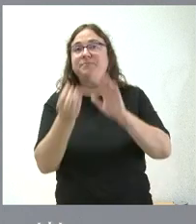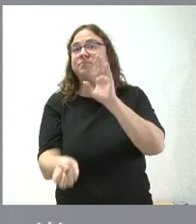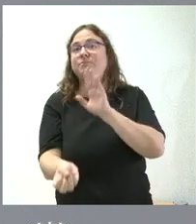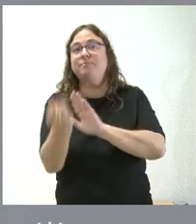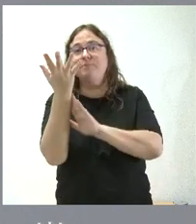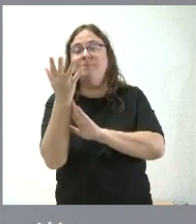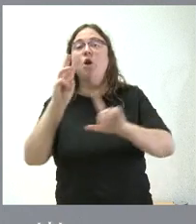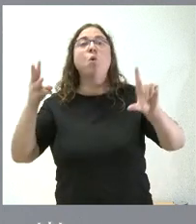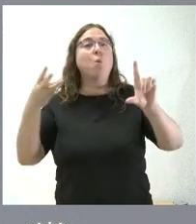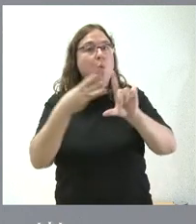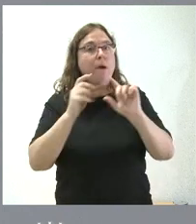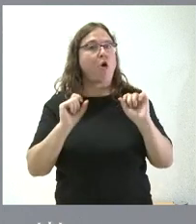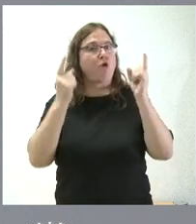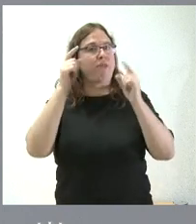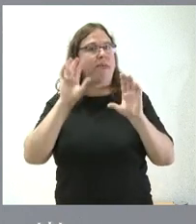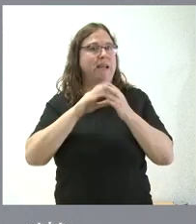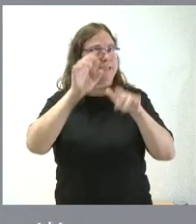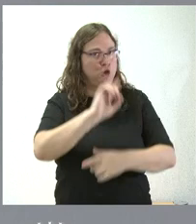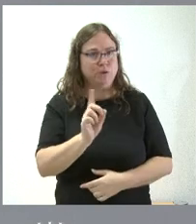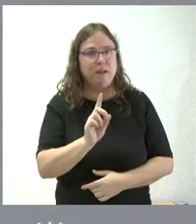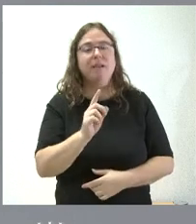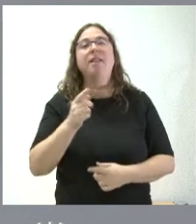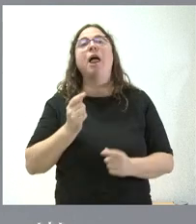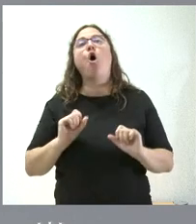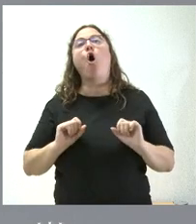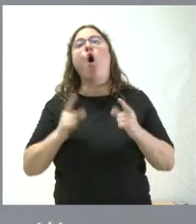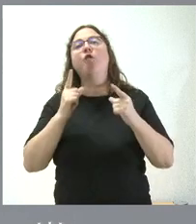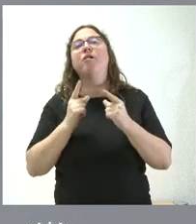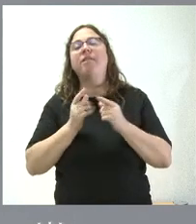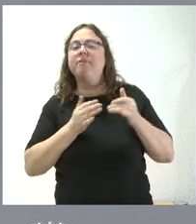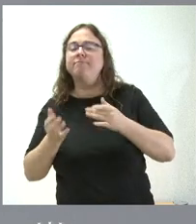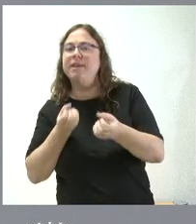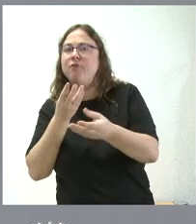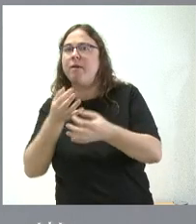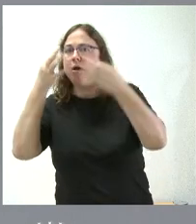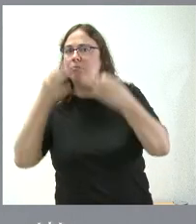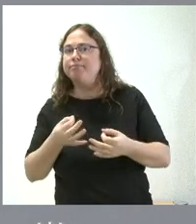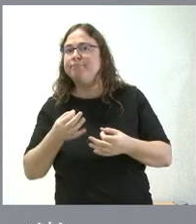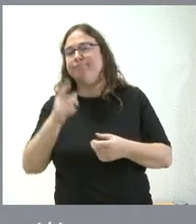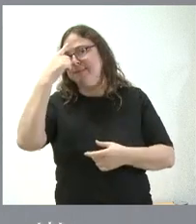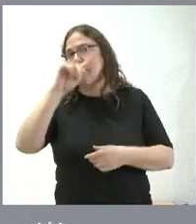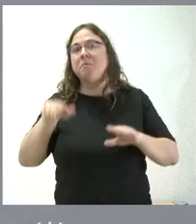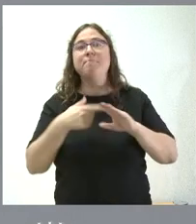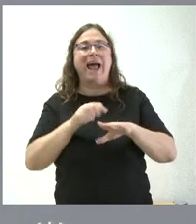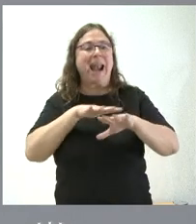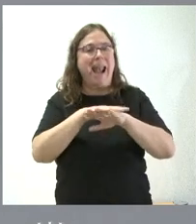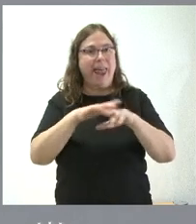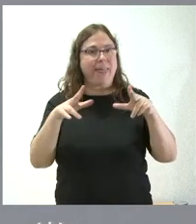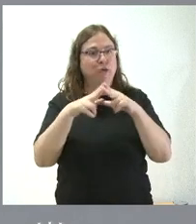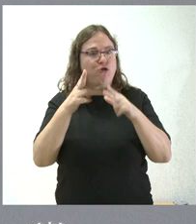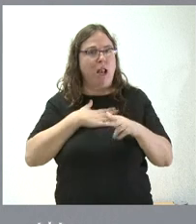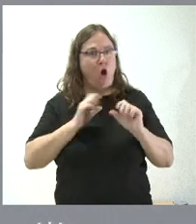la página web oficial de la junta de Castilla y Leo no se ha remitido oficialmente por los cauces informativos que ustedes conocen y no está en las redes